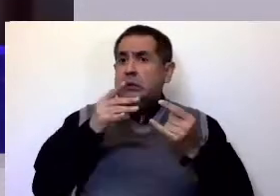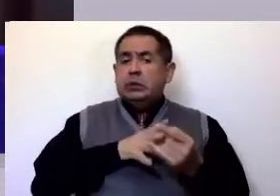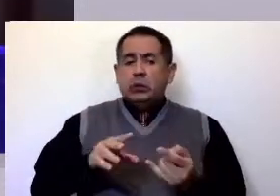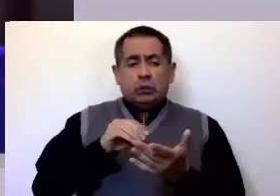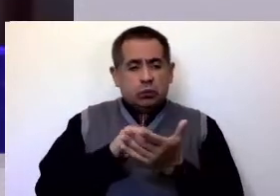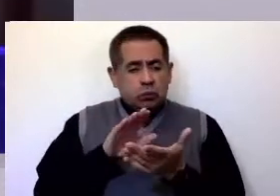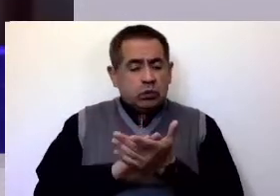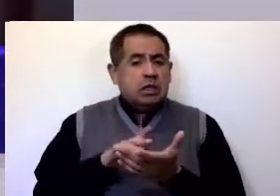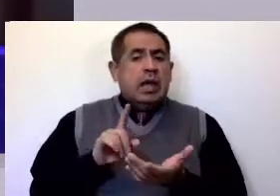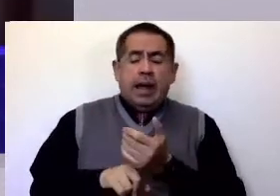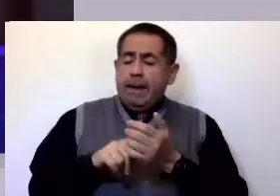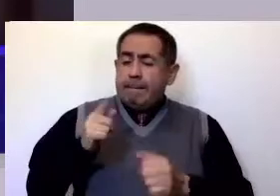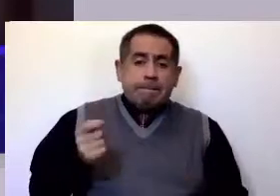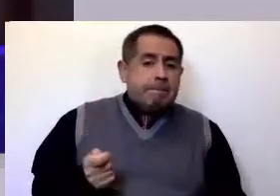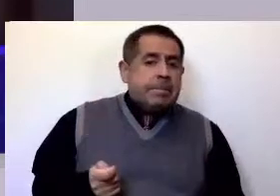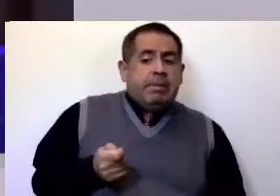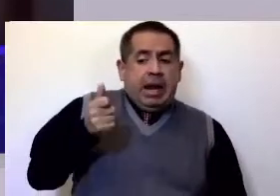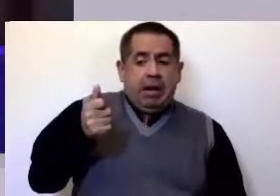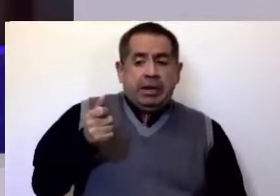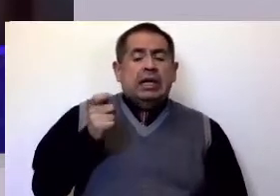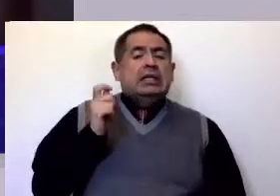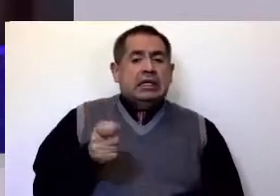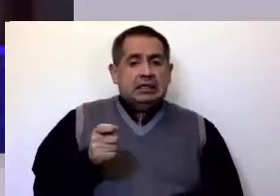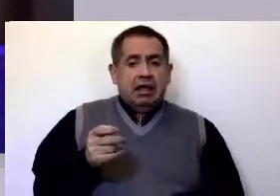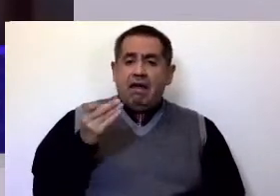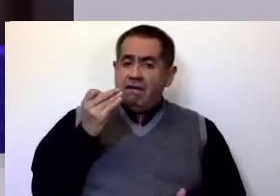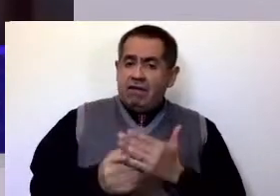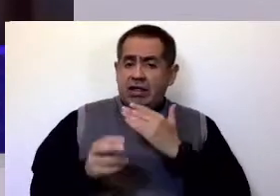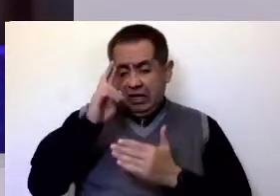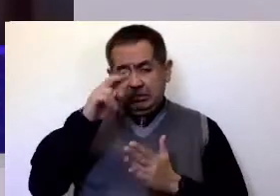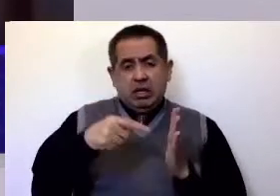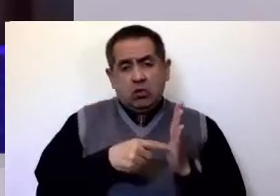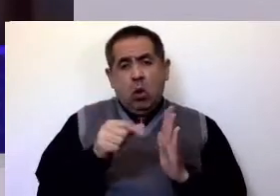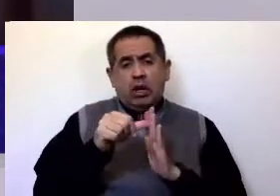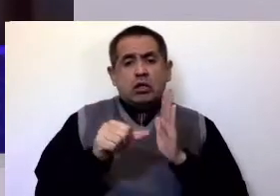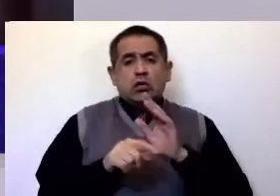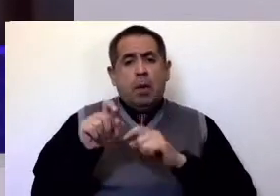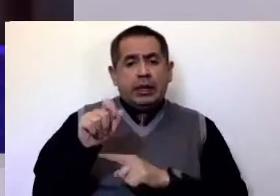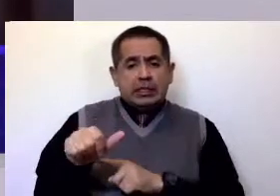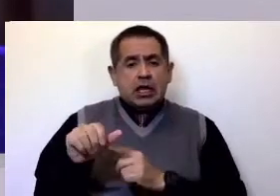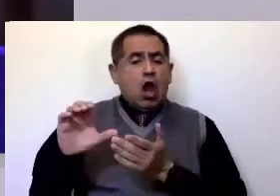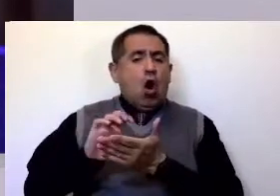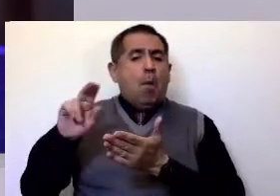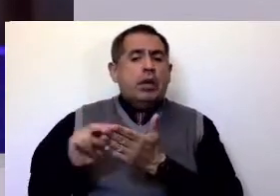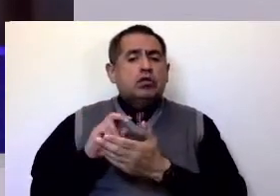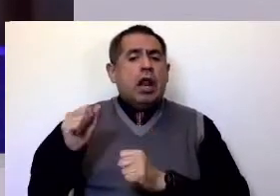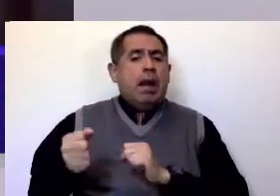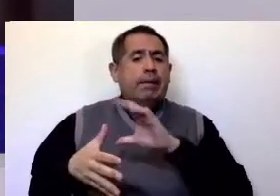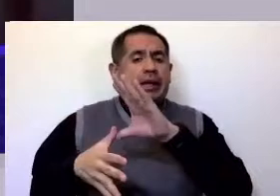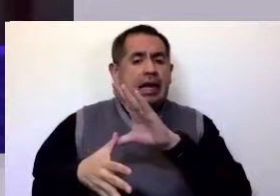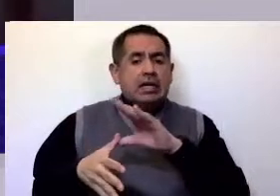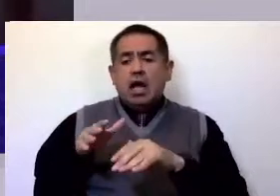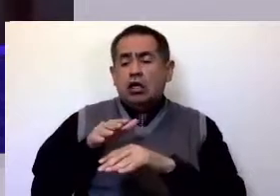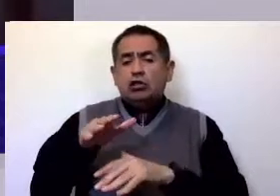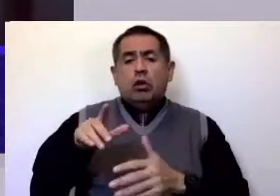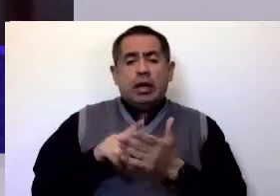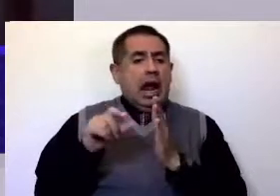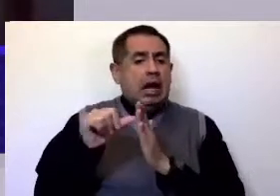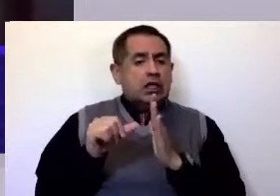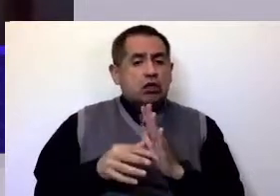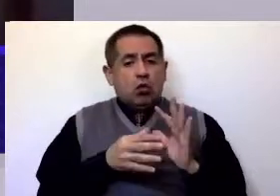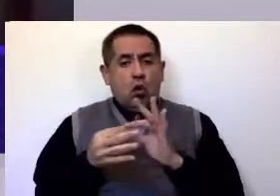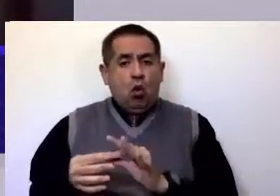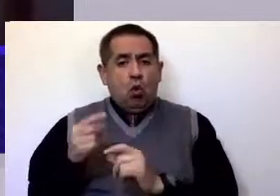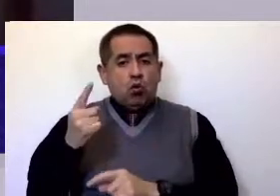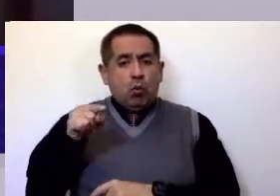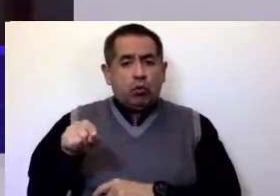por primera vez la violación al artículo 26 de la convención americana en relación con el artículo 1 punto